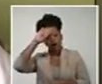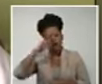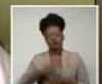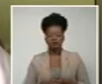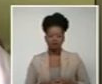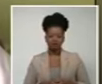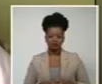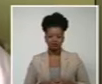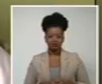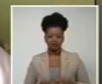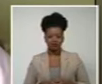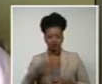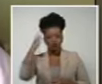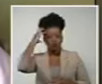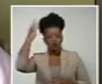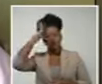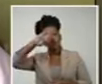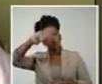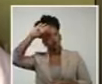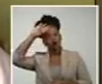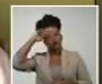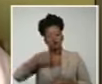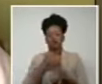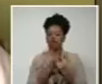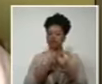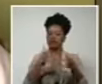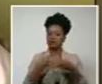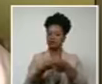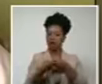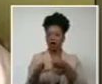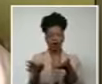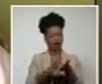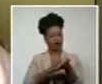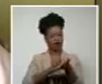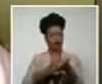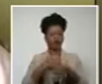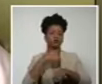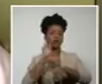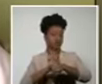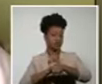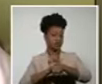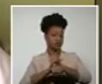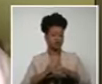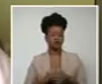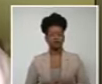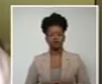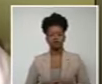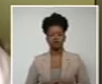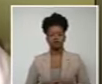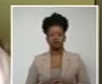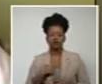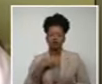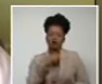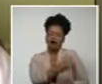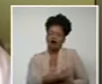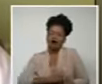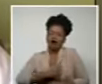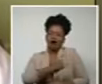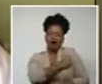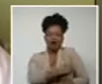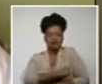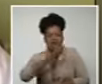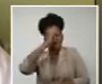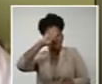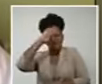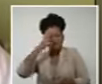han dado tratamiento gratuito por un padecimiento que tuve. Siento profundo amor por Cuba, mucho